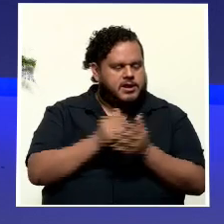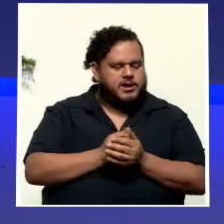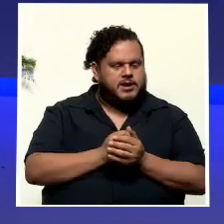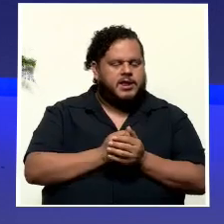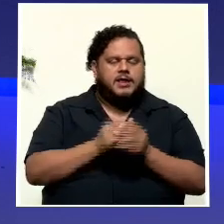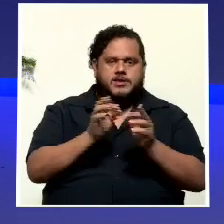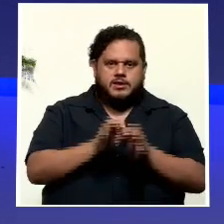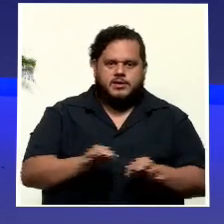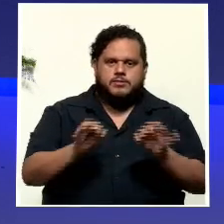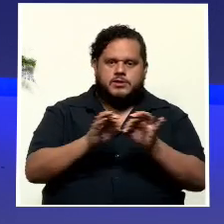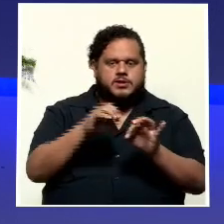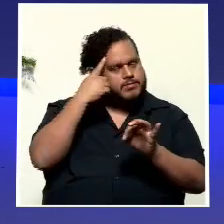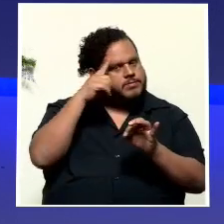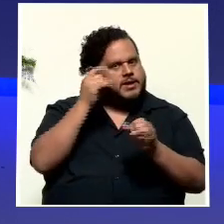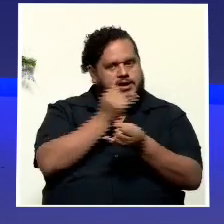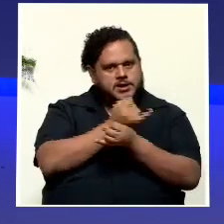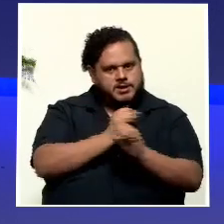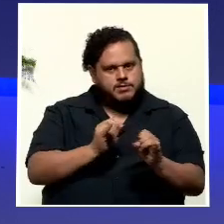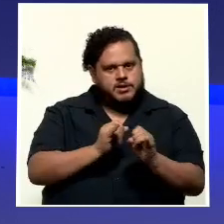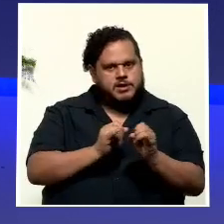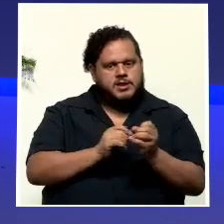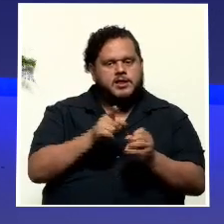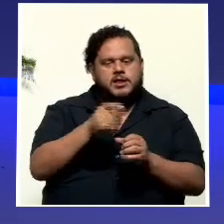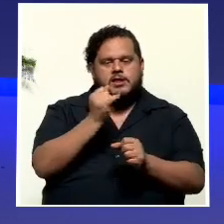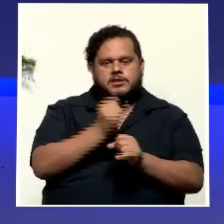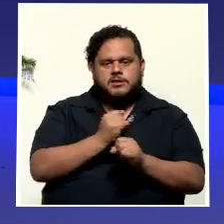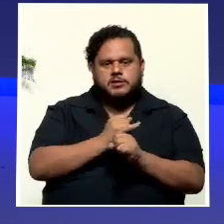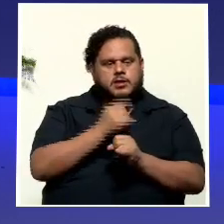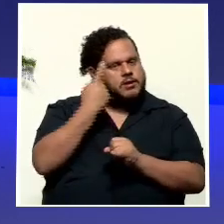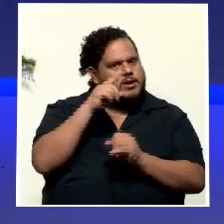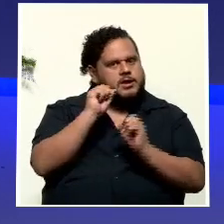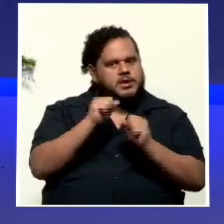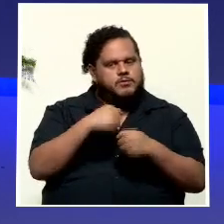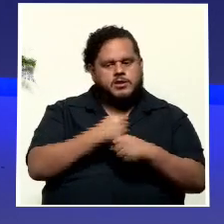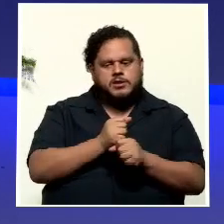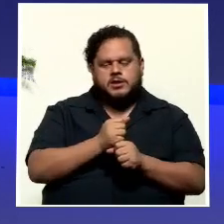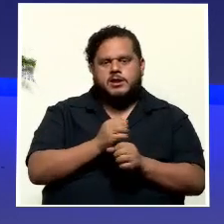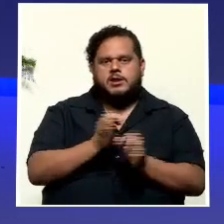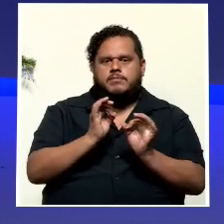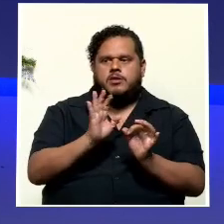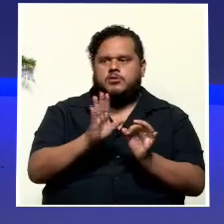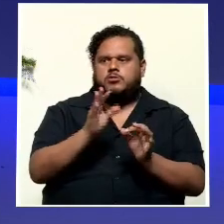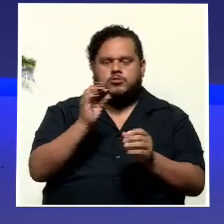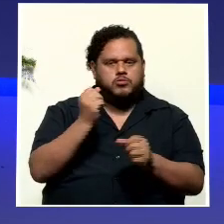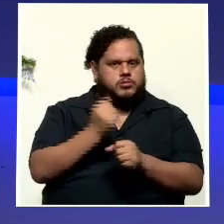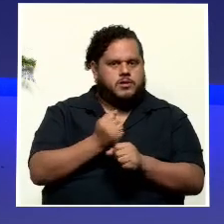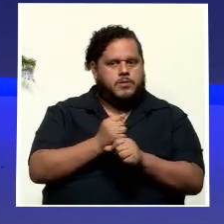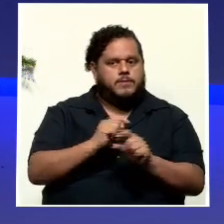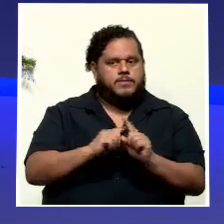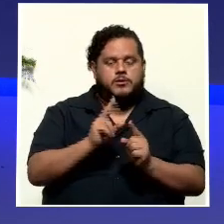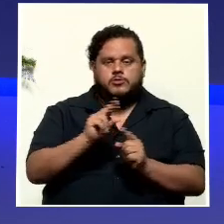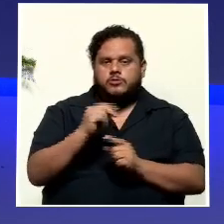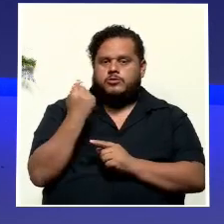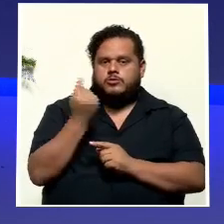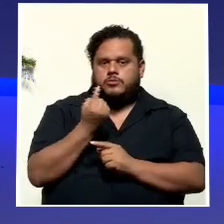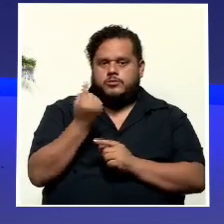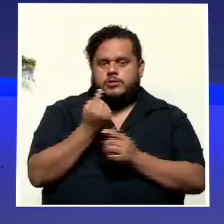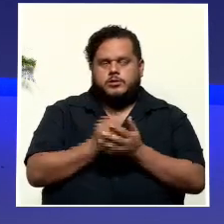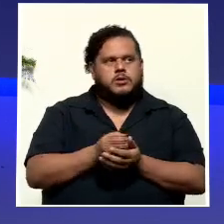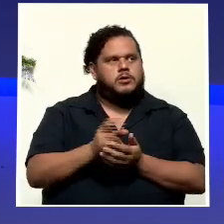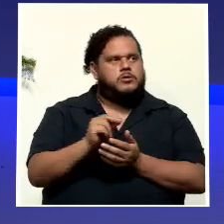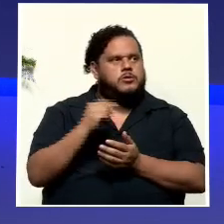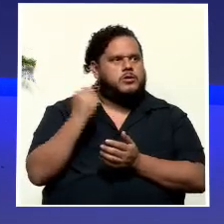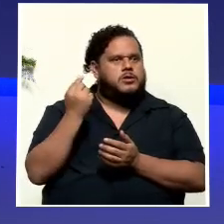vital para la independencia de esta institución, para que pueda hacer bien sus funciones, pero no es el